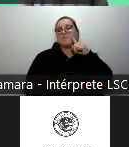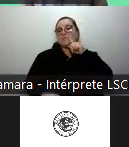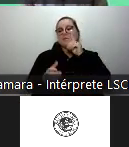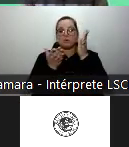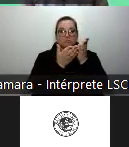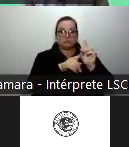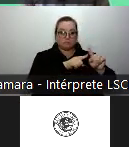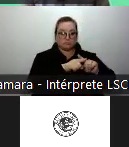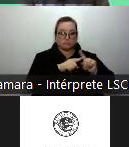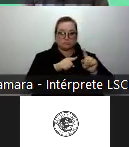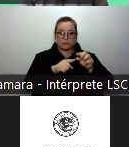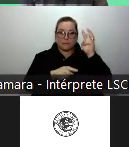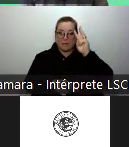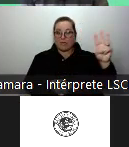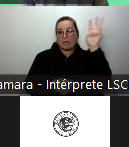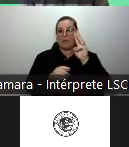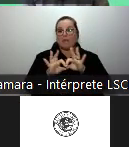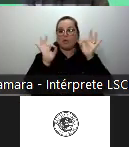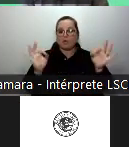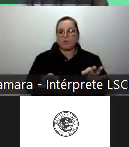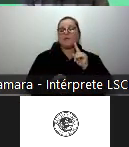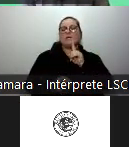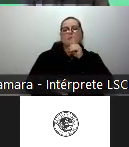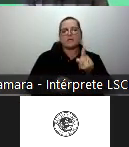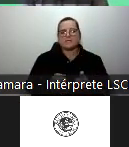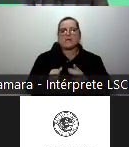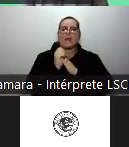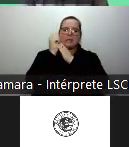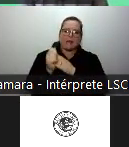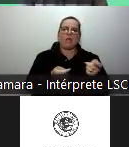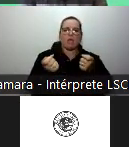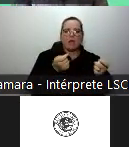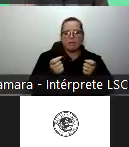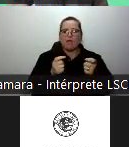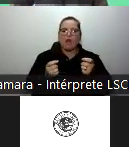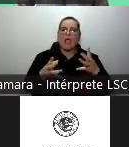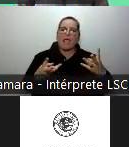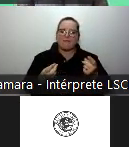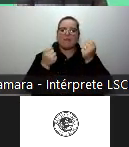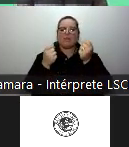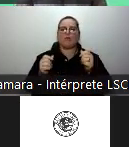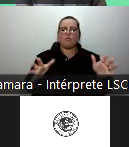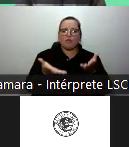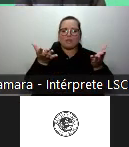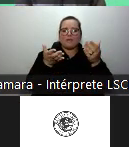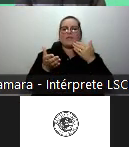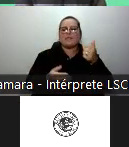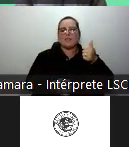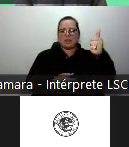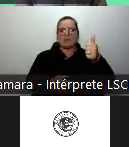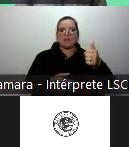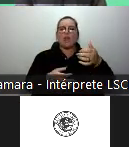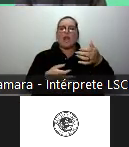esos son magister en educación y soy especialista en temas de Liderazgo gestión hábitos motivación y también el director ejecutivo de aitos sald.com